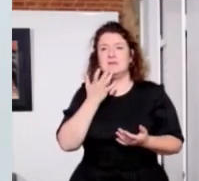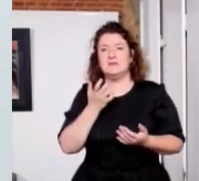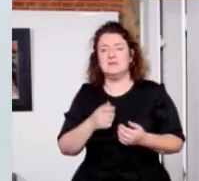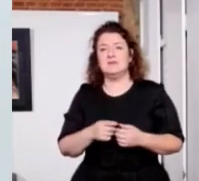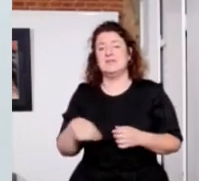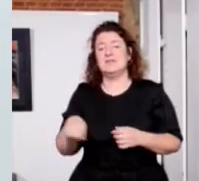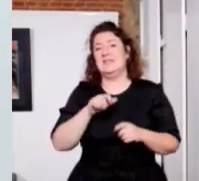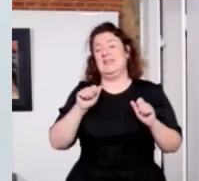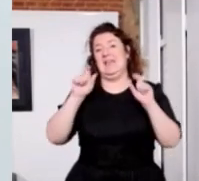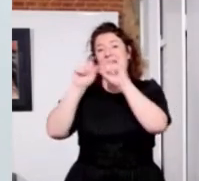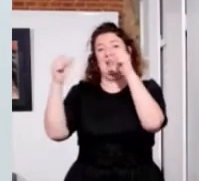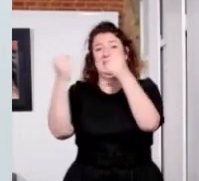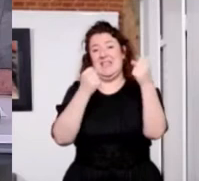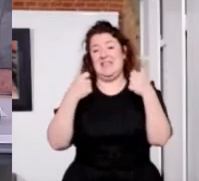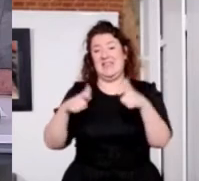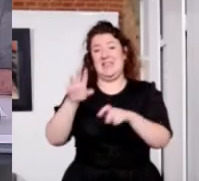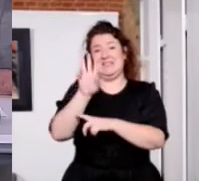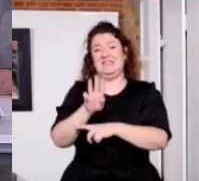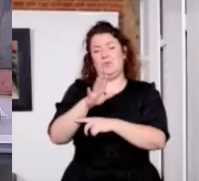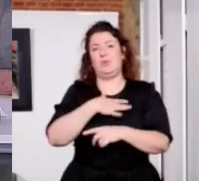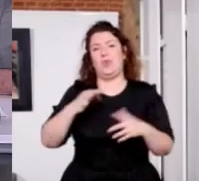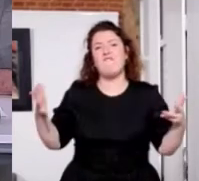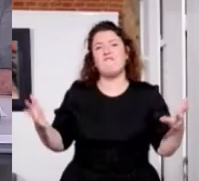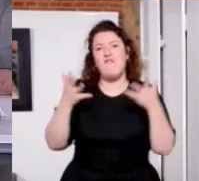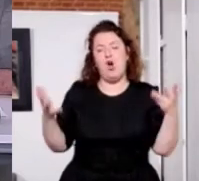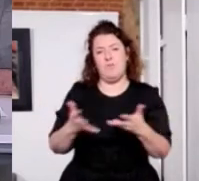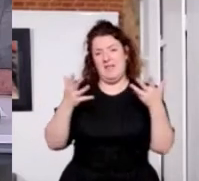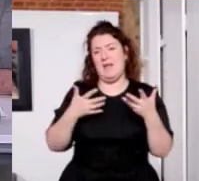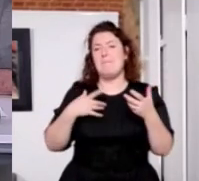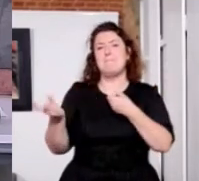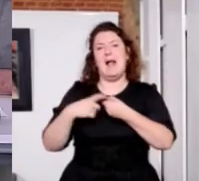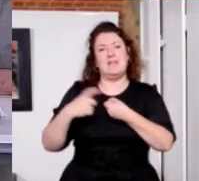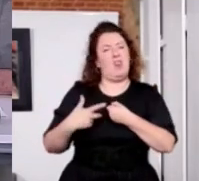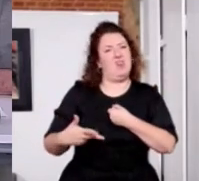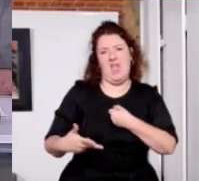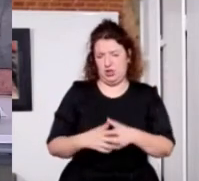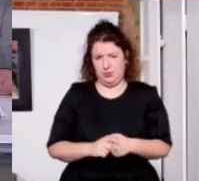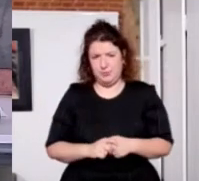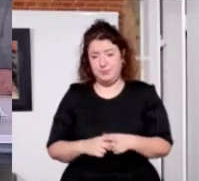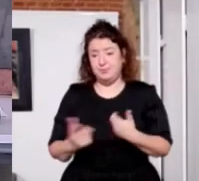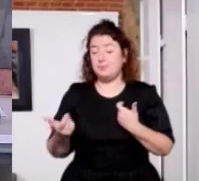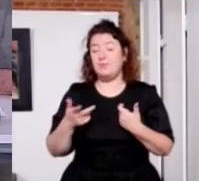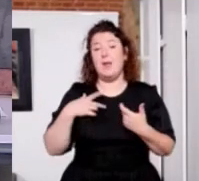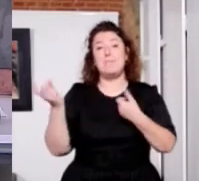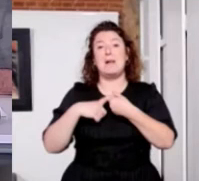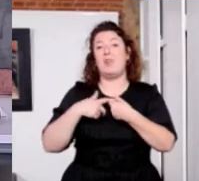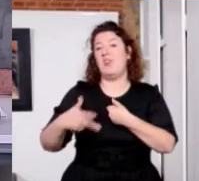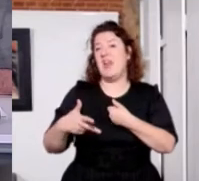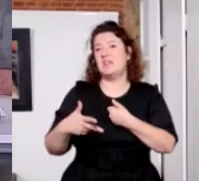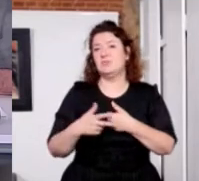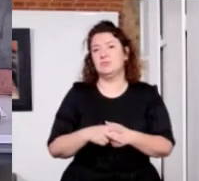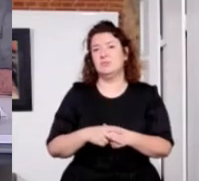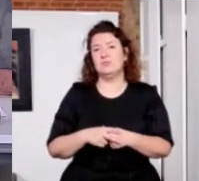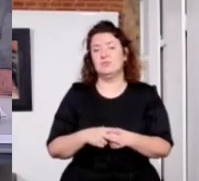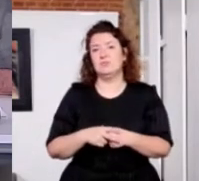sector, promocionar, fomentar el derecho a la participación. Y el derecho a la participación a través